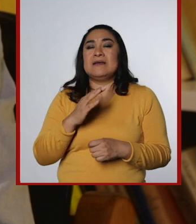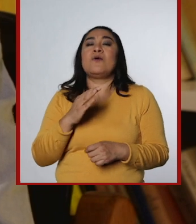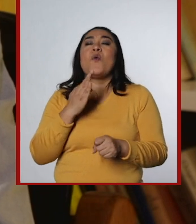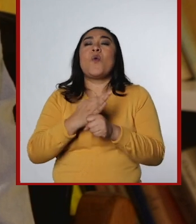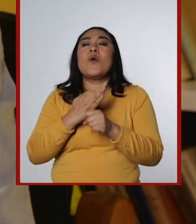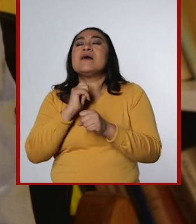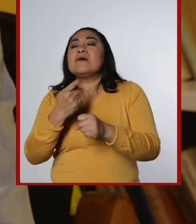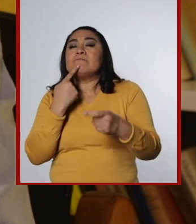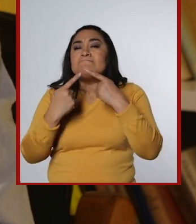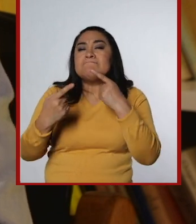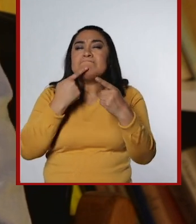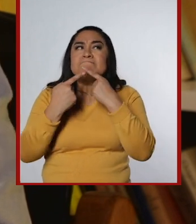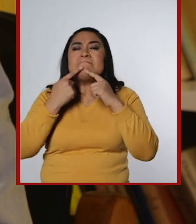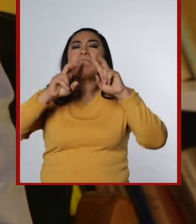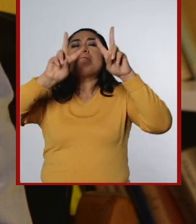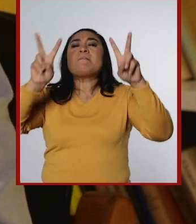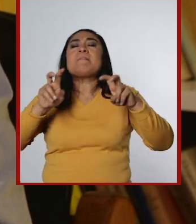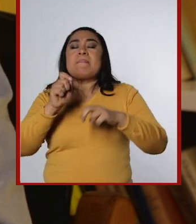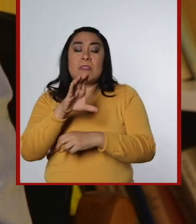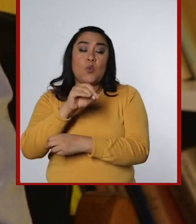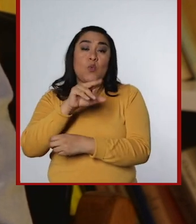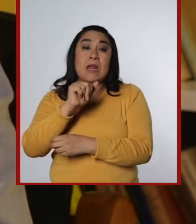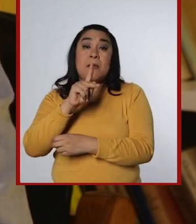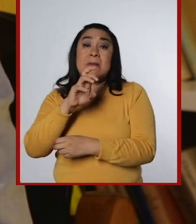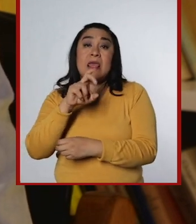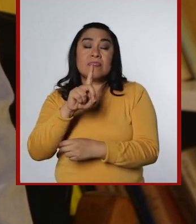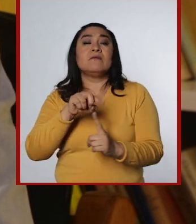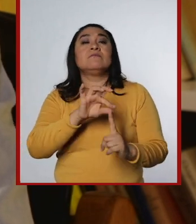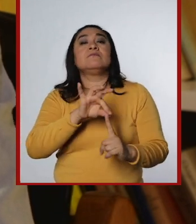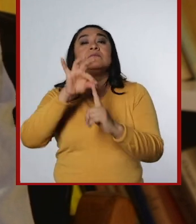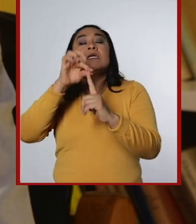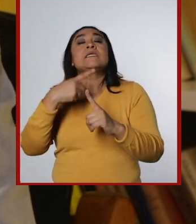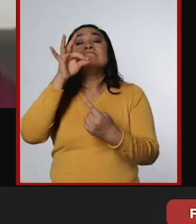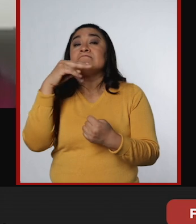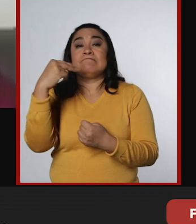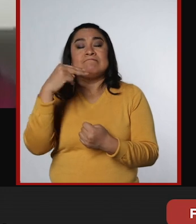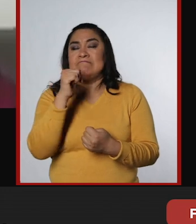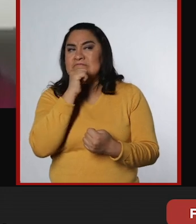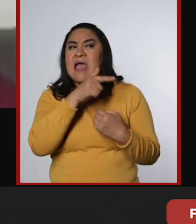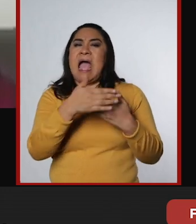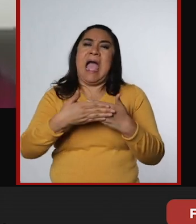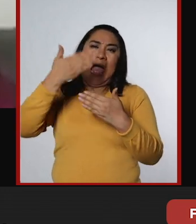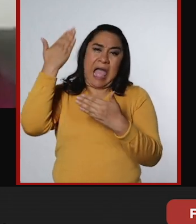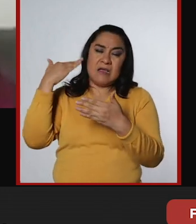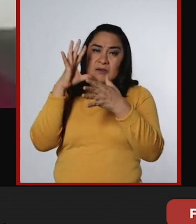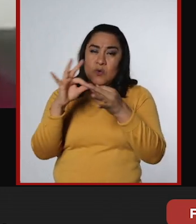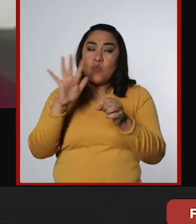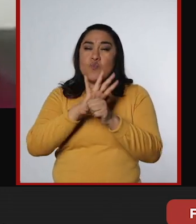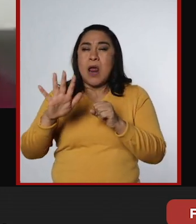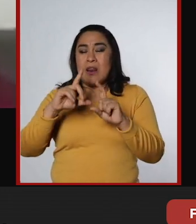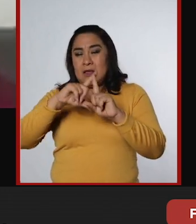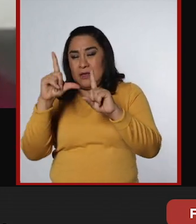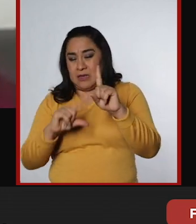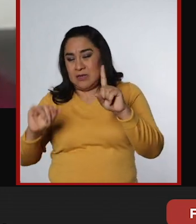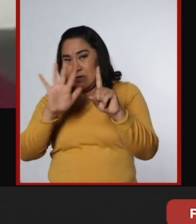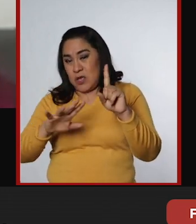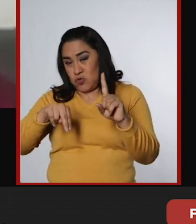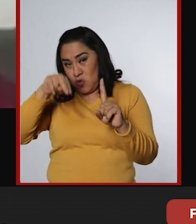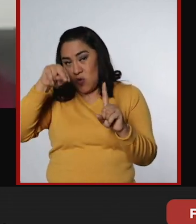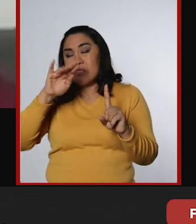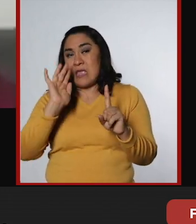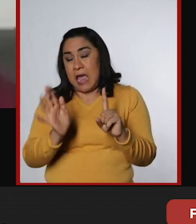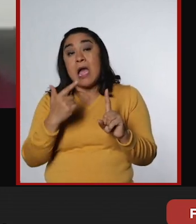la titular de CONAPRED, formamos el Frente Plural de las Mujeres Indígenas, pues también tratamos de lo más éticas